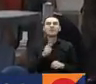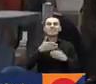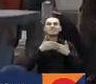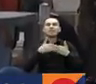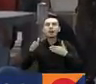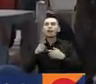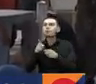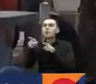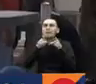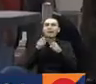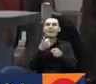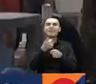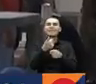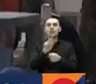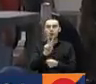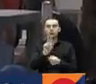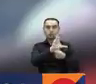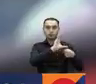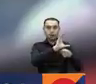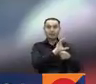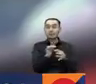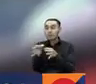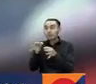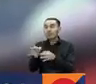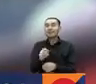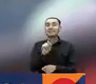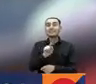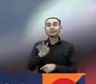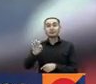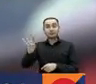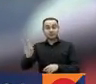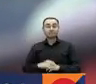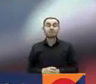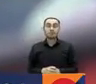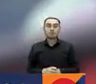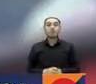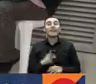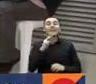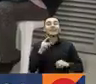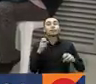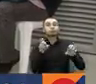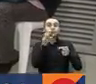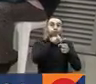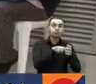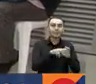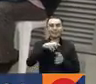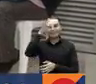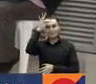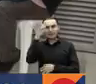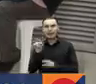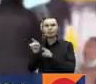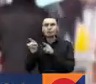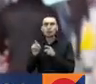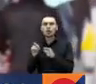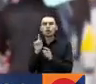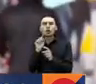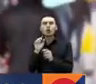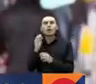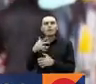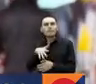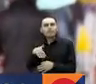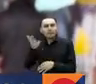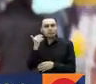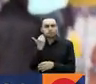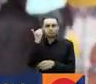12 ciudades y 293 municipios. En transporte público, hospitales y hogares geriátricos